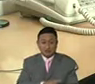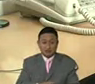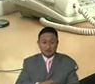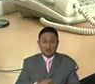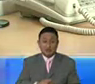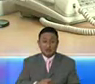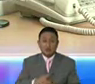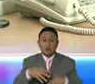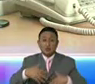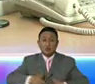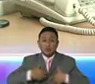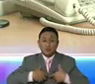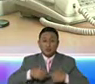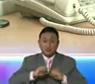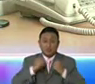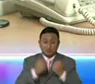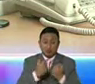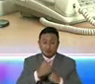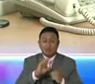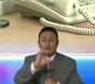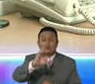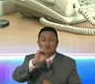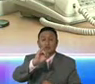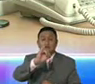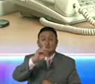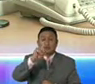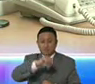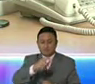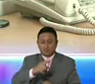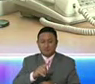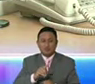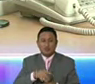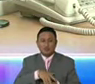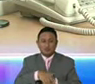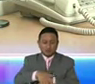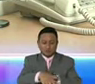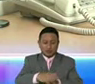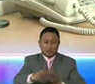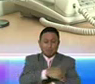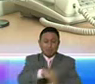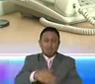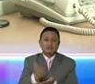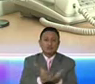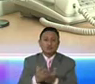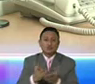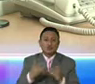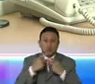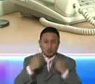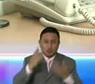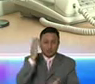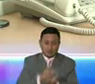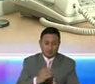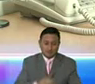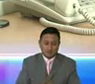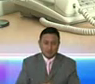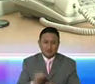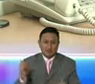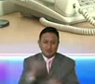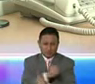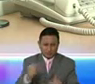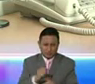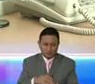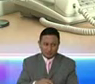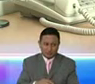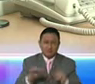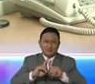que están estipulados en el COIP, como ataque y resistencia, paralización a servicios públicos, incitación a la discordia,